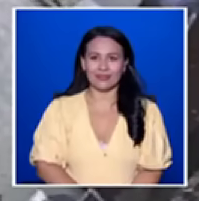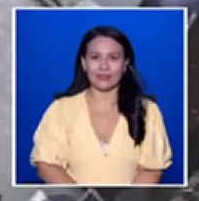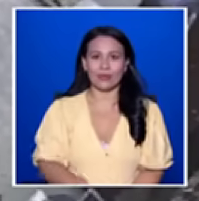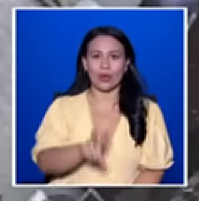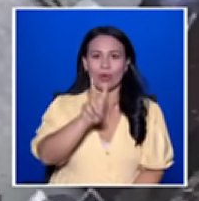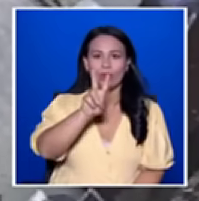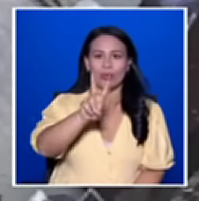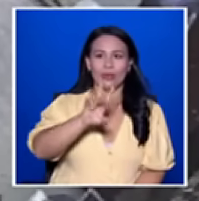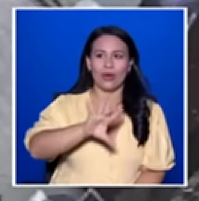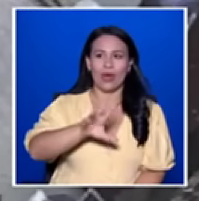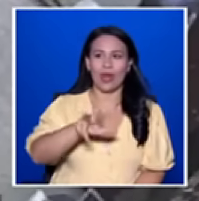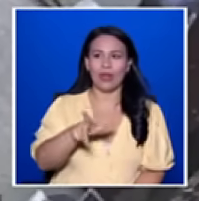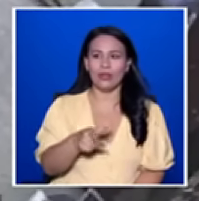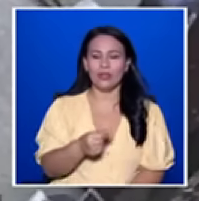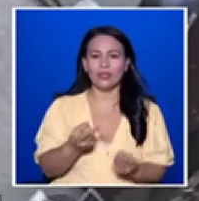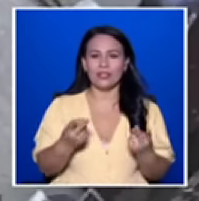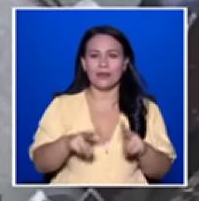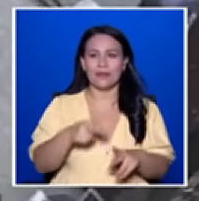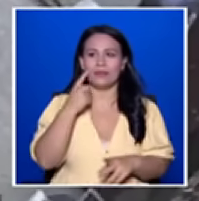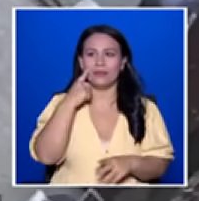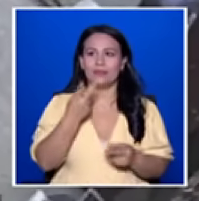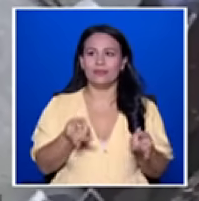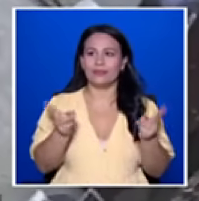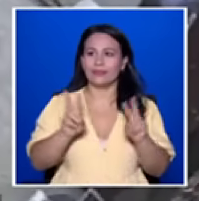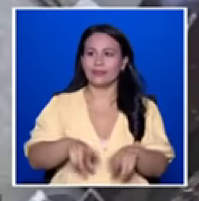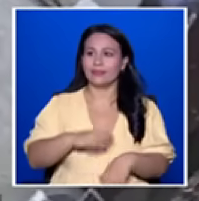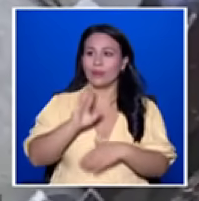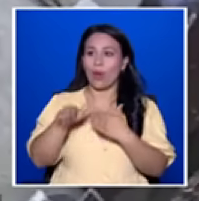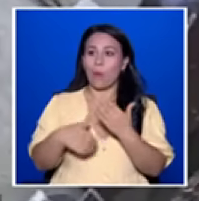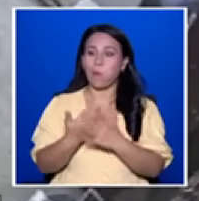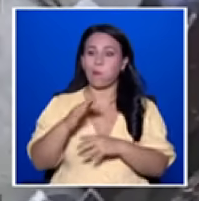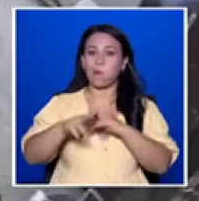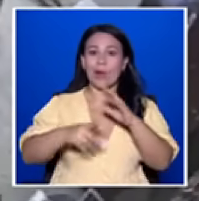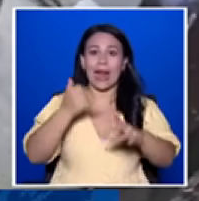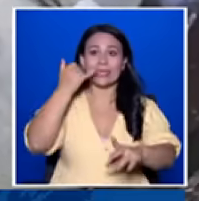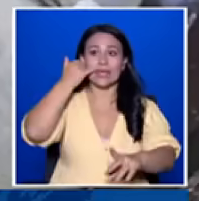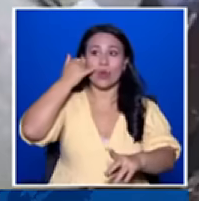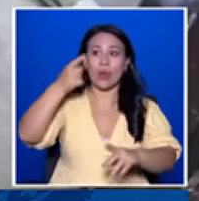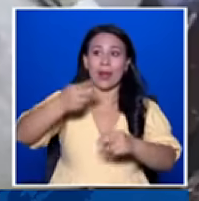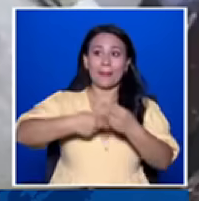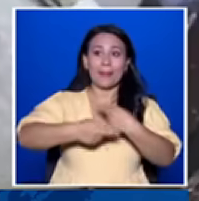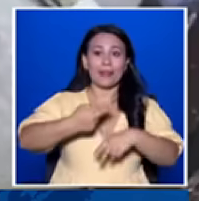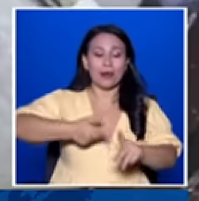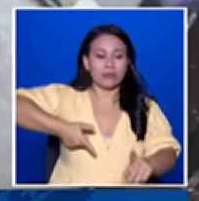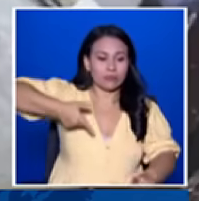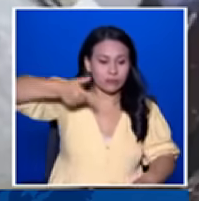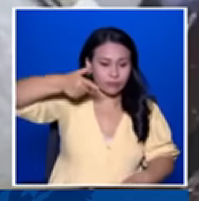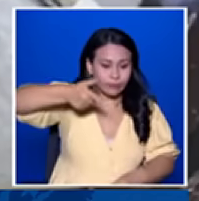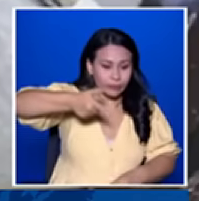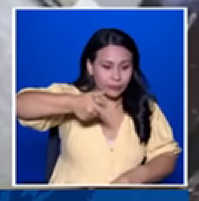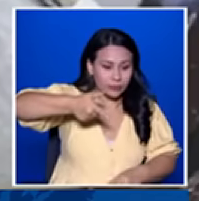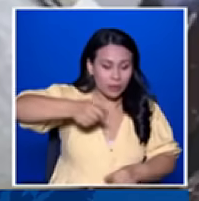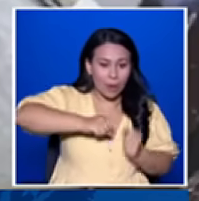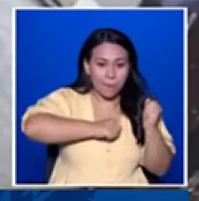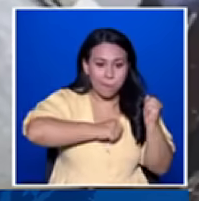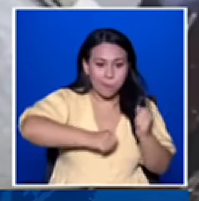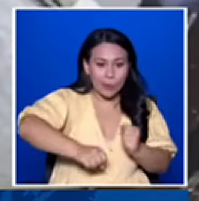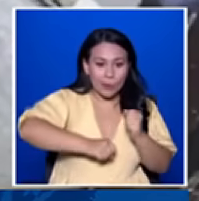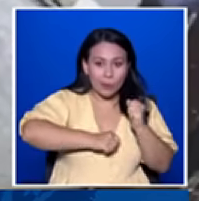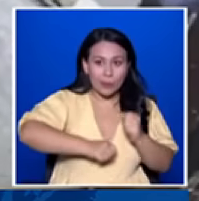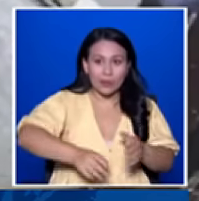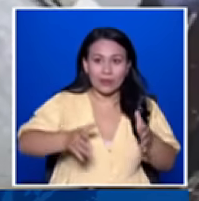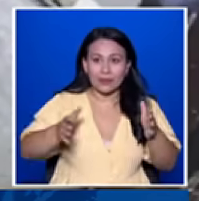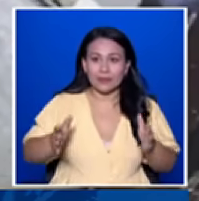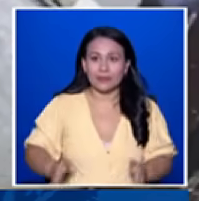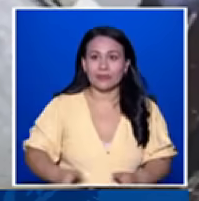Dos delincuentes, ahí los ven, llegando a un local de venta de celulares en el sector de Peca, norte de Guayaquil. De una van contra